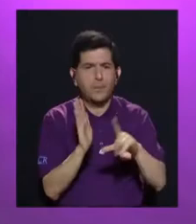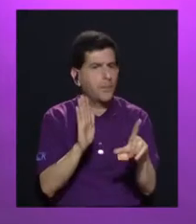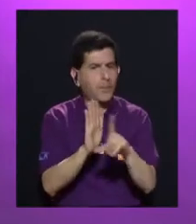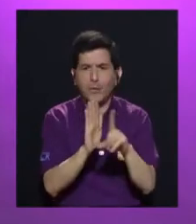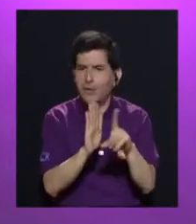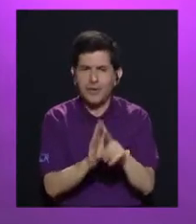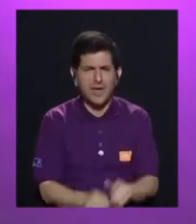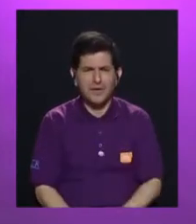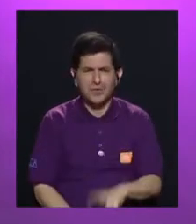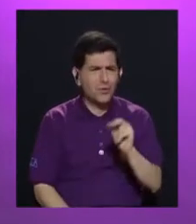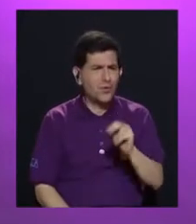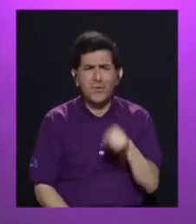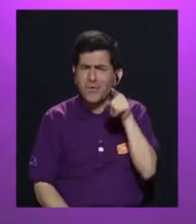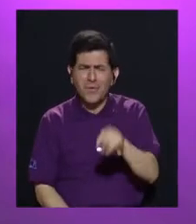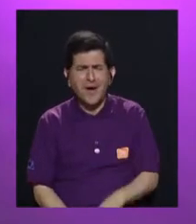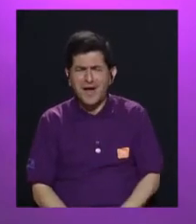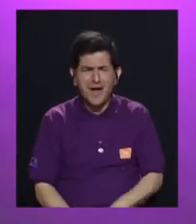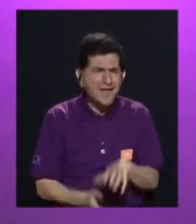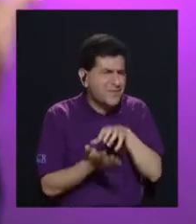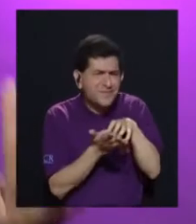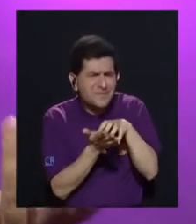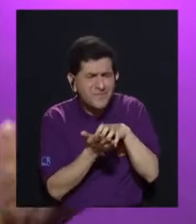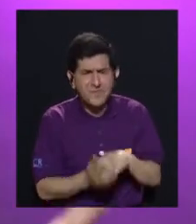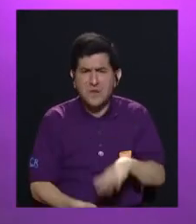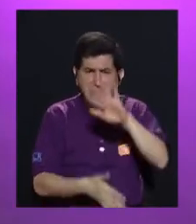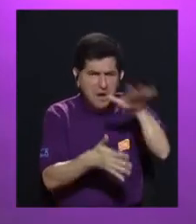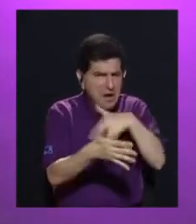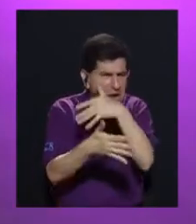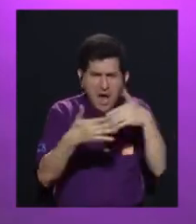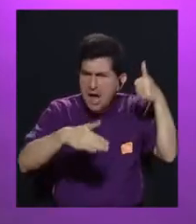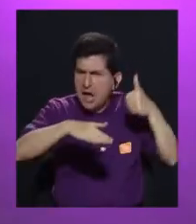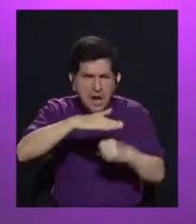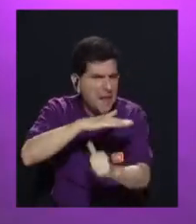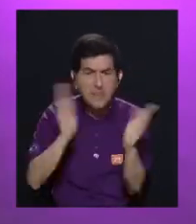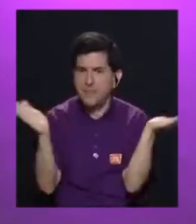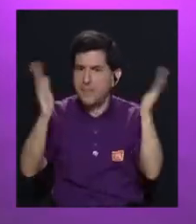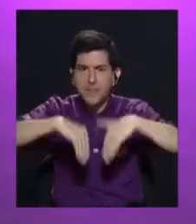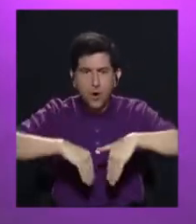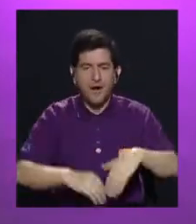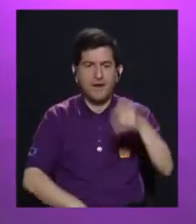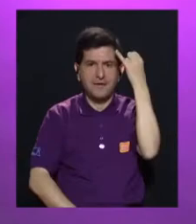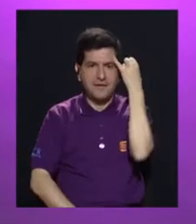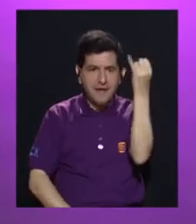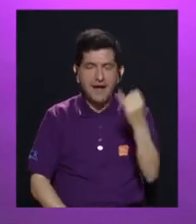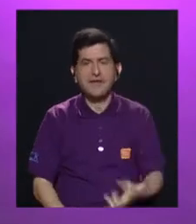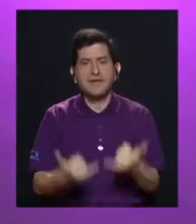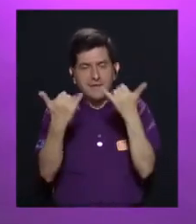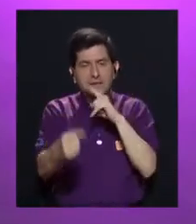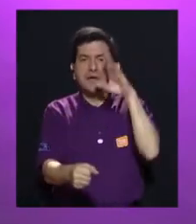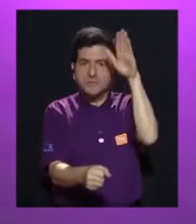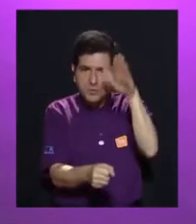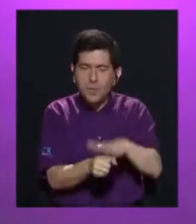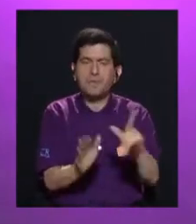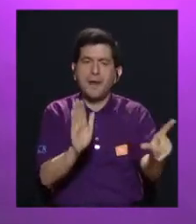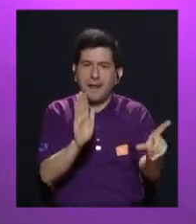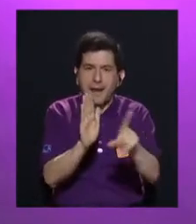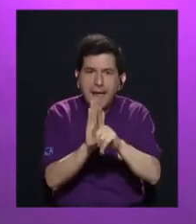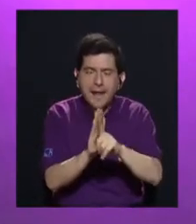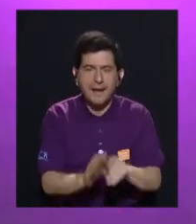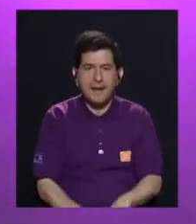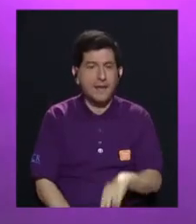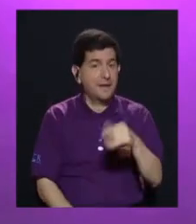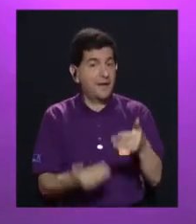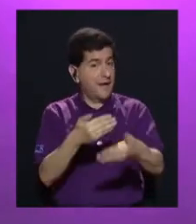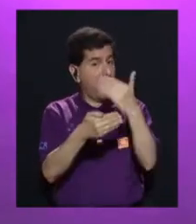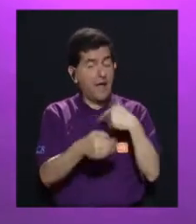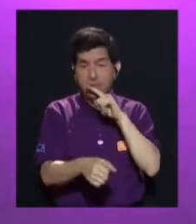no hay que especular sobre esto no es que hay una agenda secreta lo que hay es una intención de por fin cumplir la legislación que no se ha